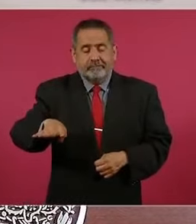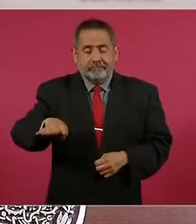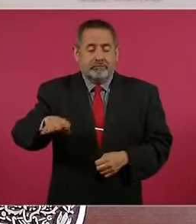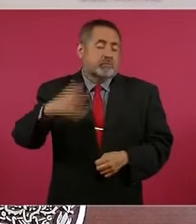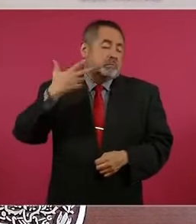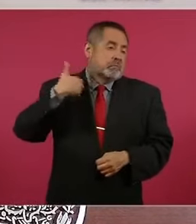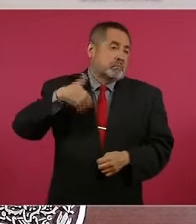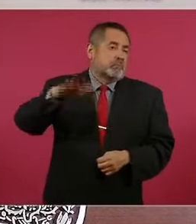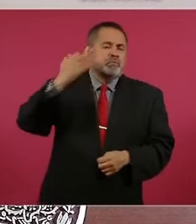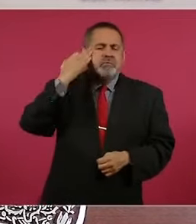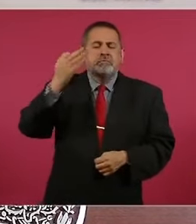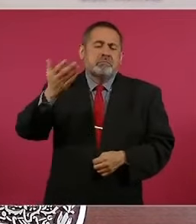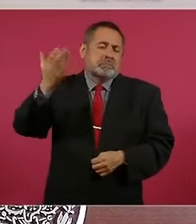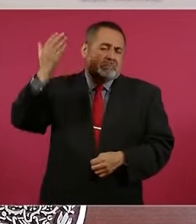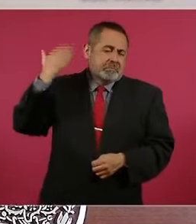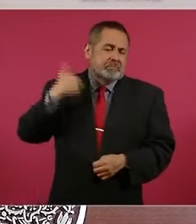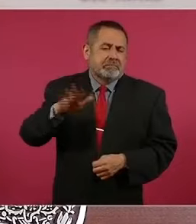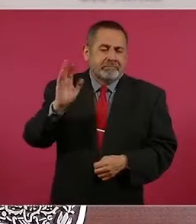¿Cuánto tiempo tiene?